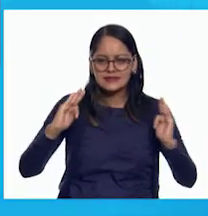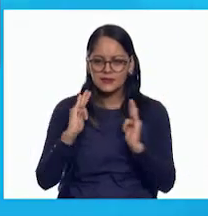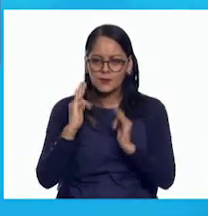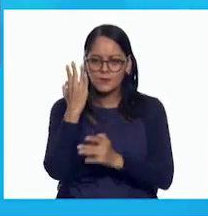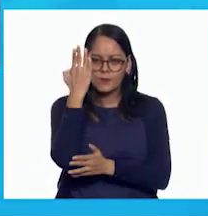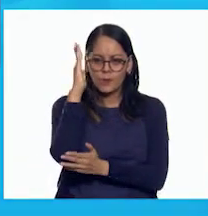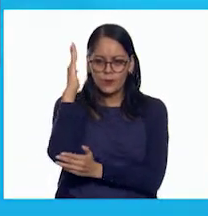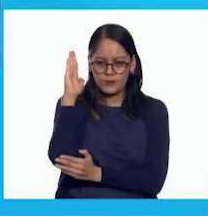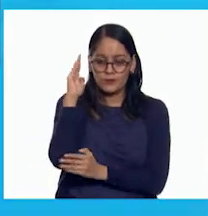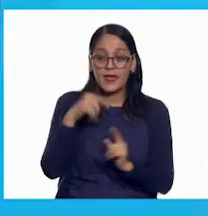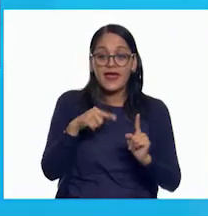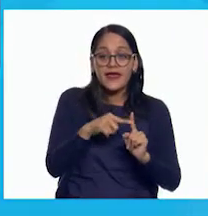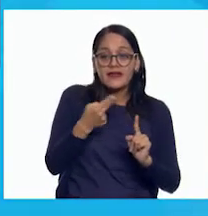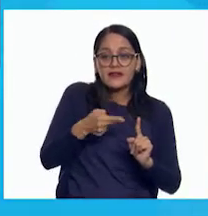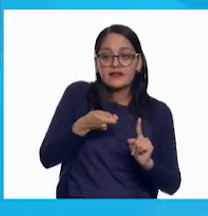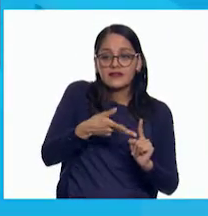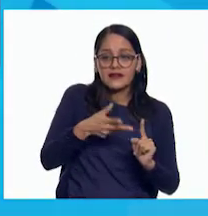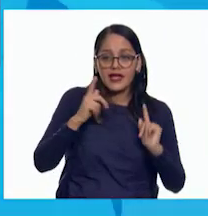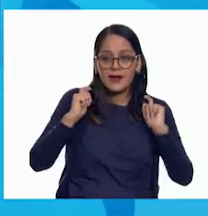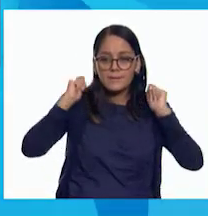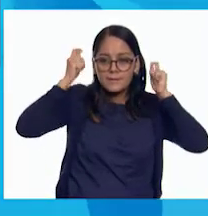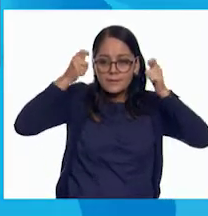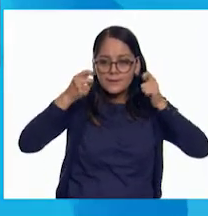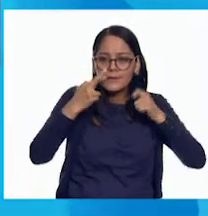Le decían Caperucita Roja,